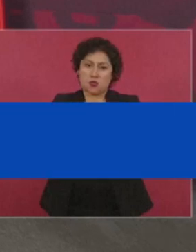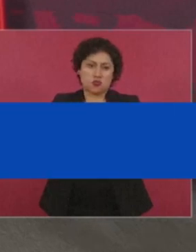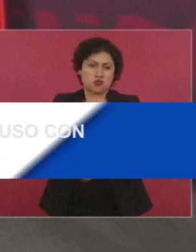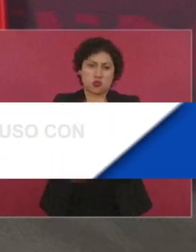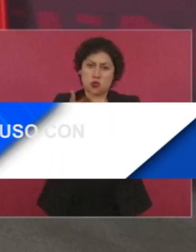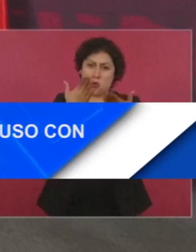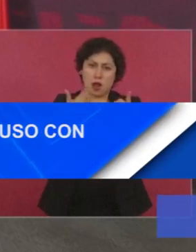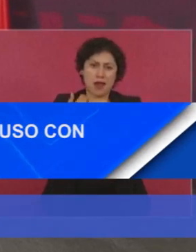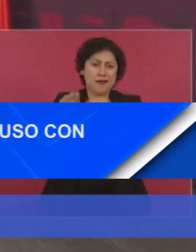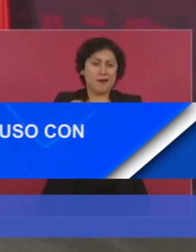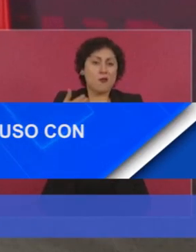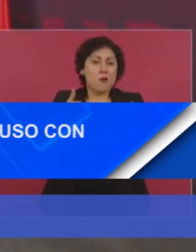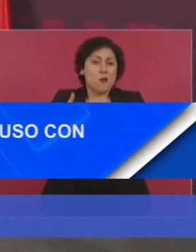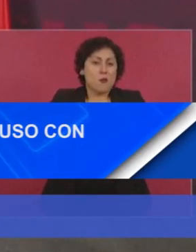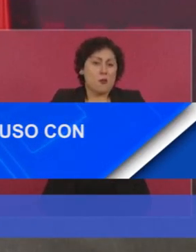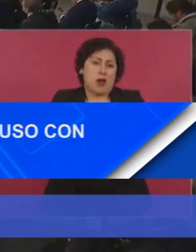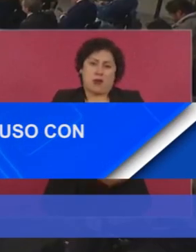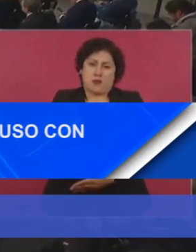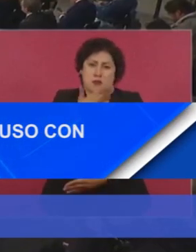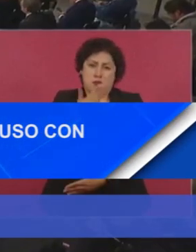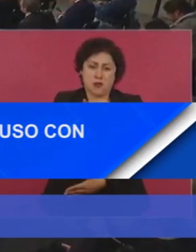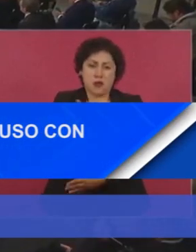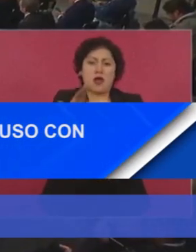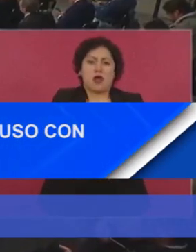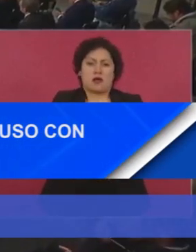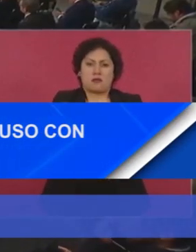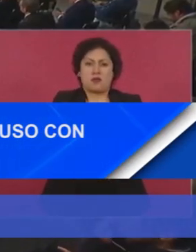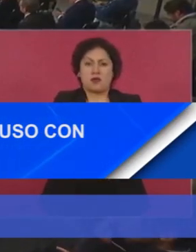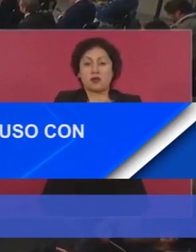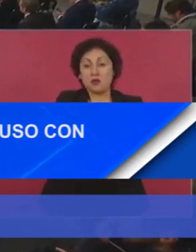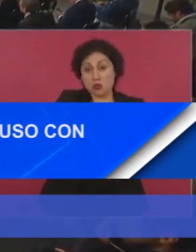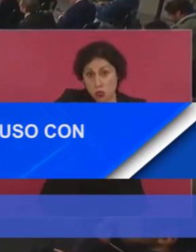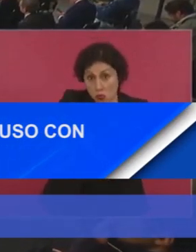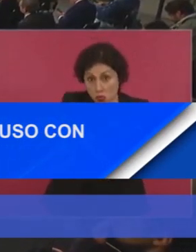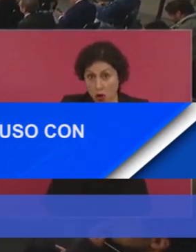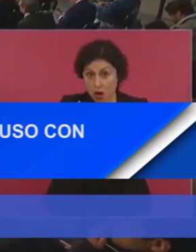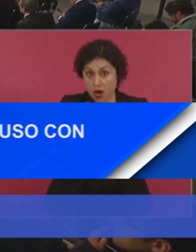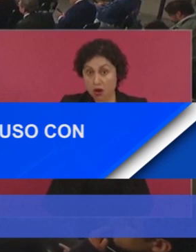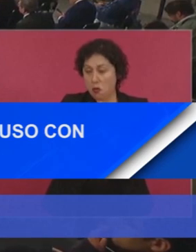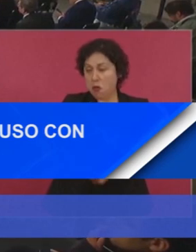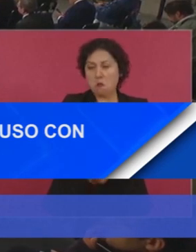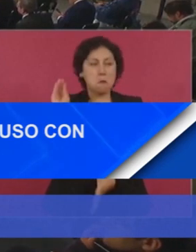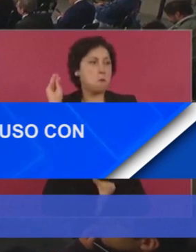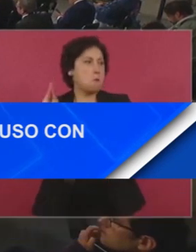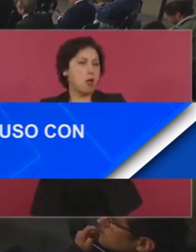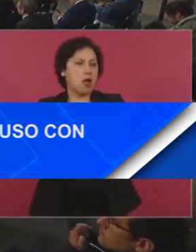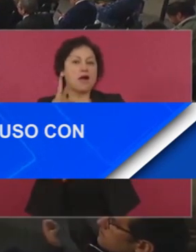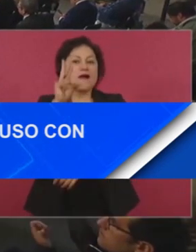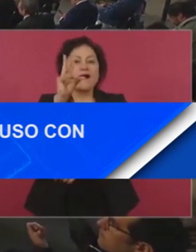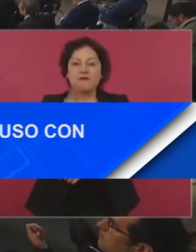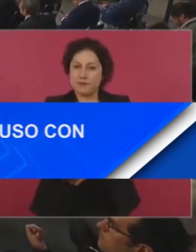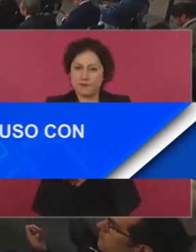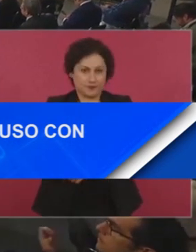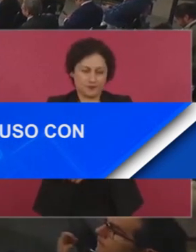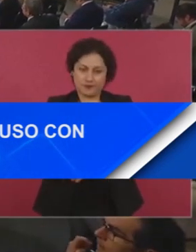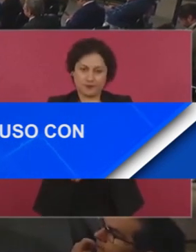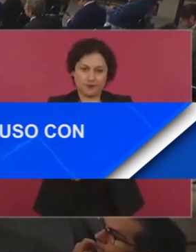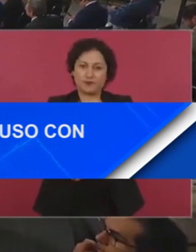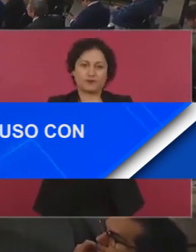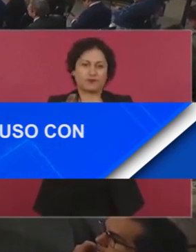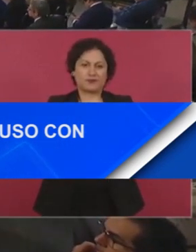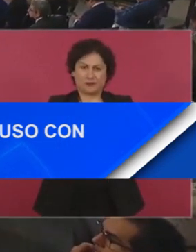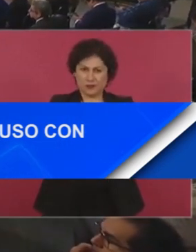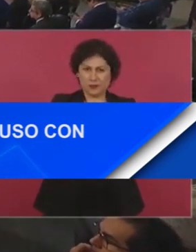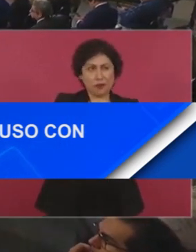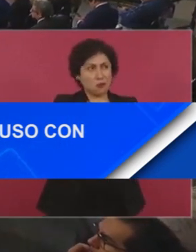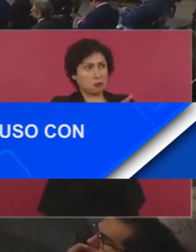y nosotros no podemos darle la espalda al pueblo de Cuba y no tenemos que pedirle